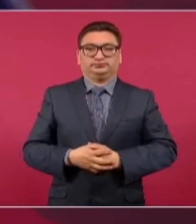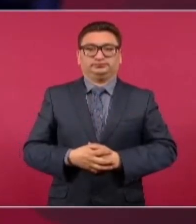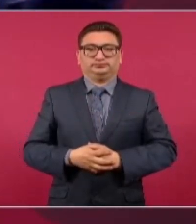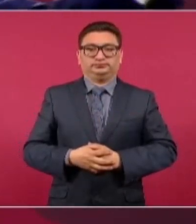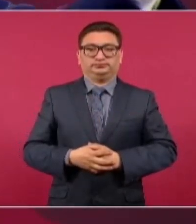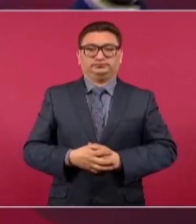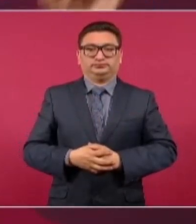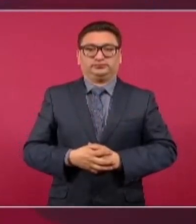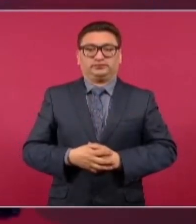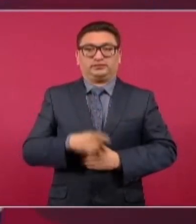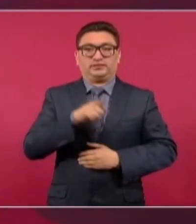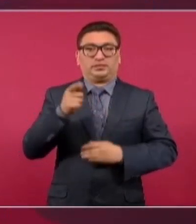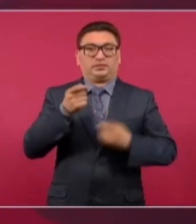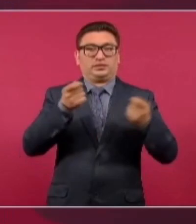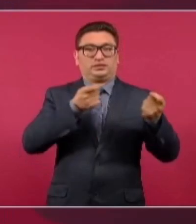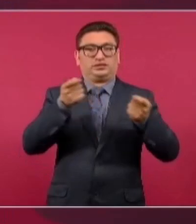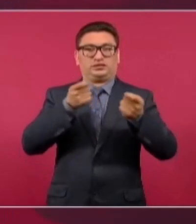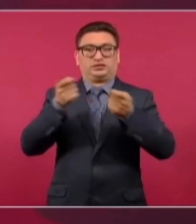De manipulación